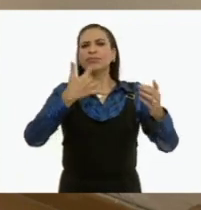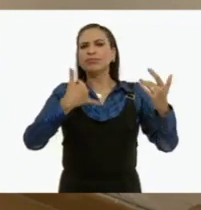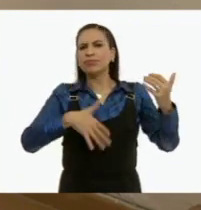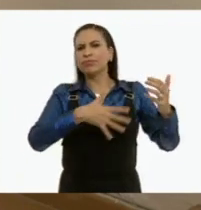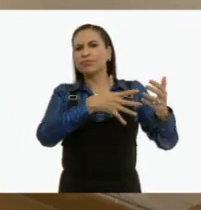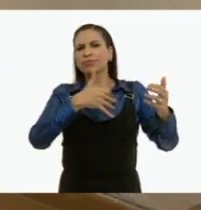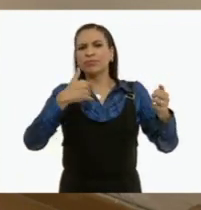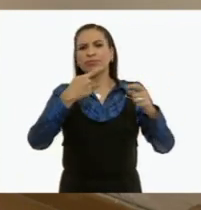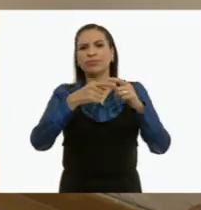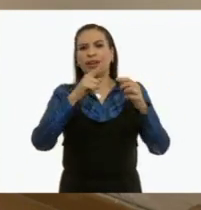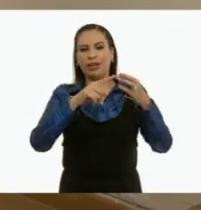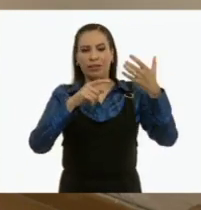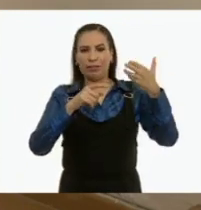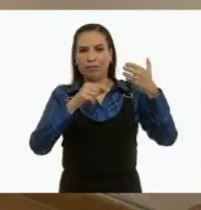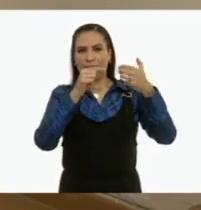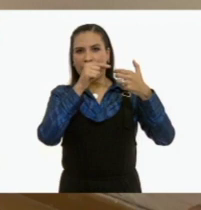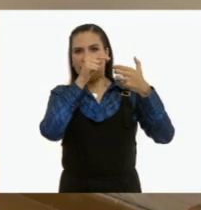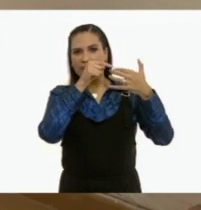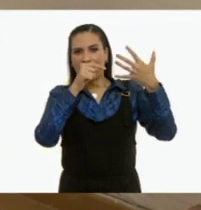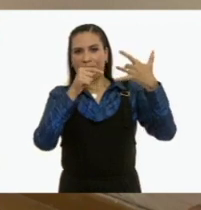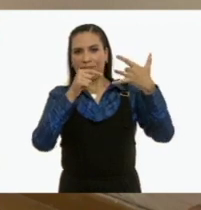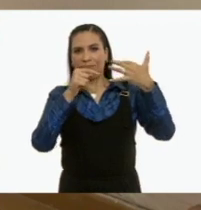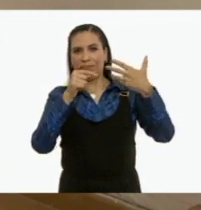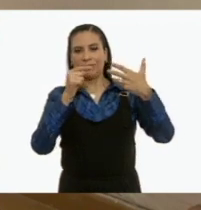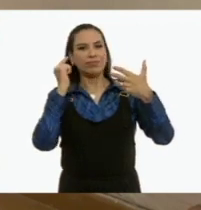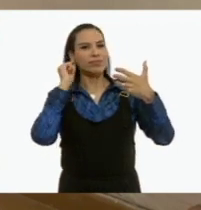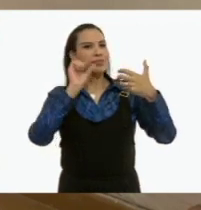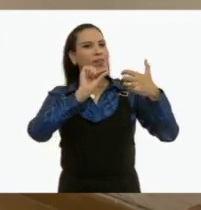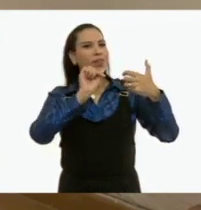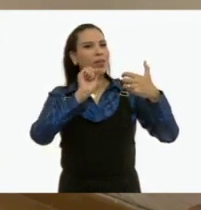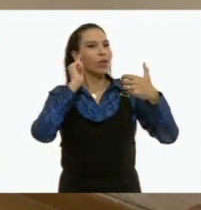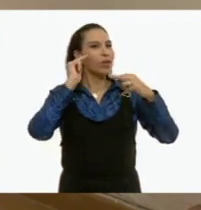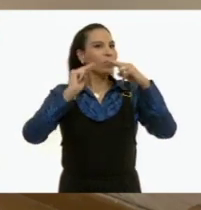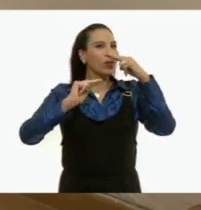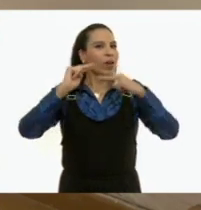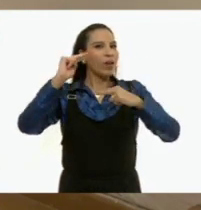tenía trastes en el diapasón para definir la afinación de las notas.